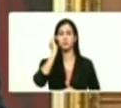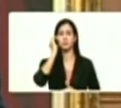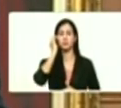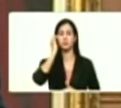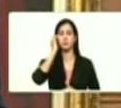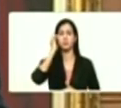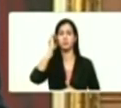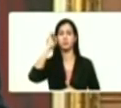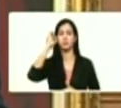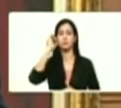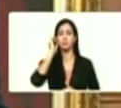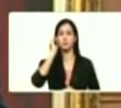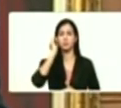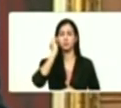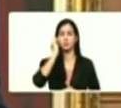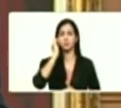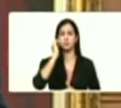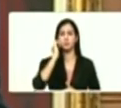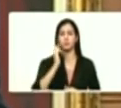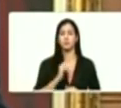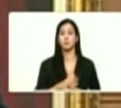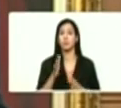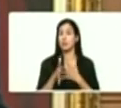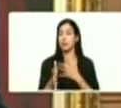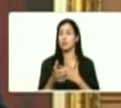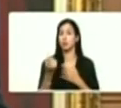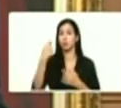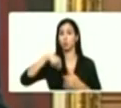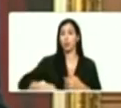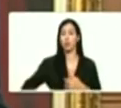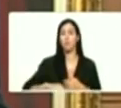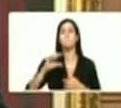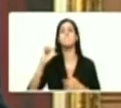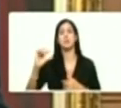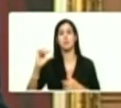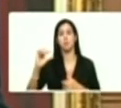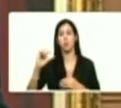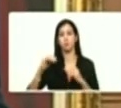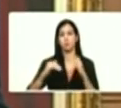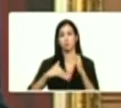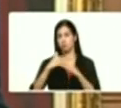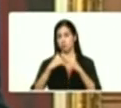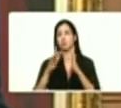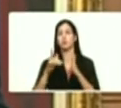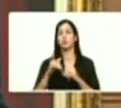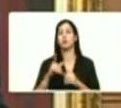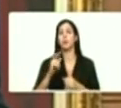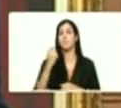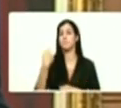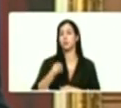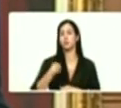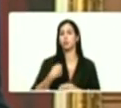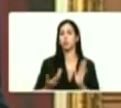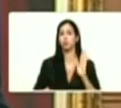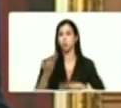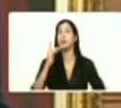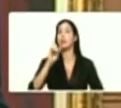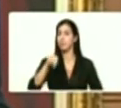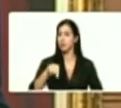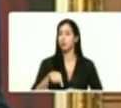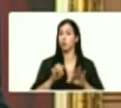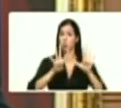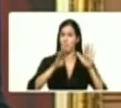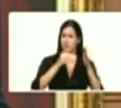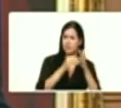que el salario mínimo y las pensiones subirán de